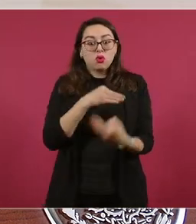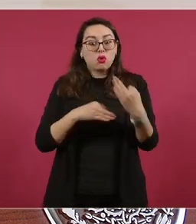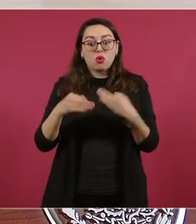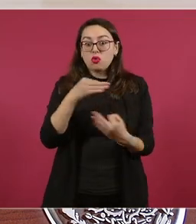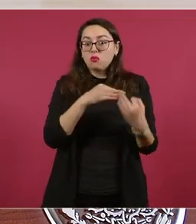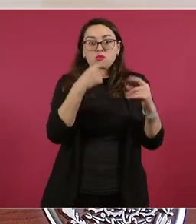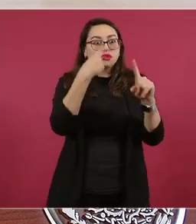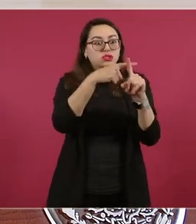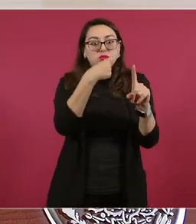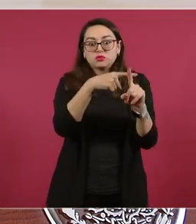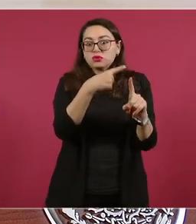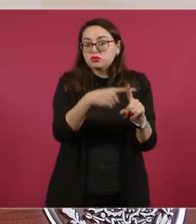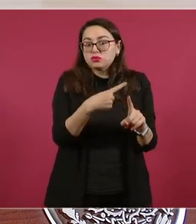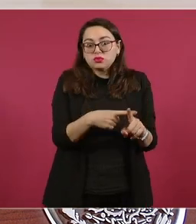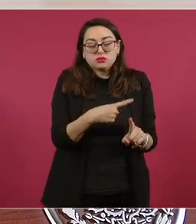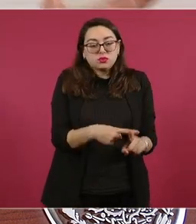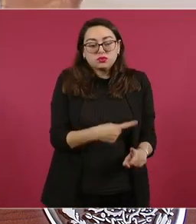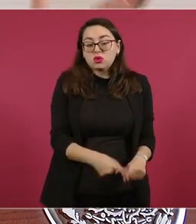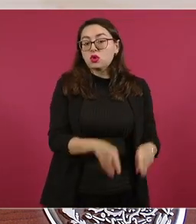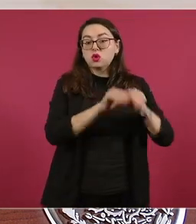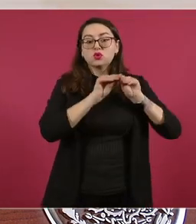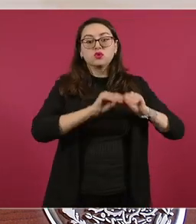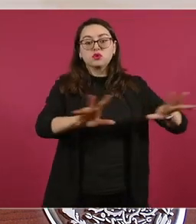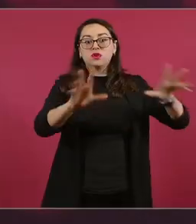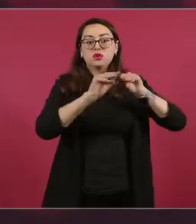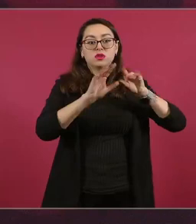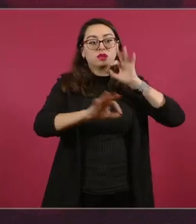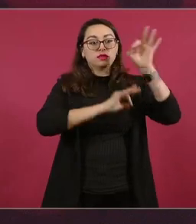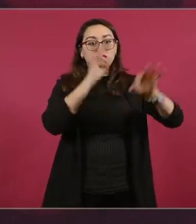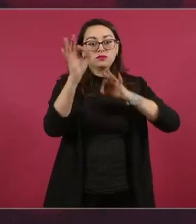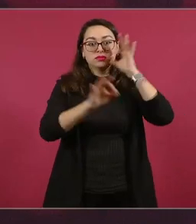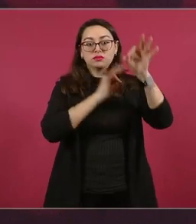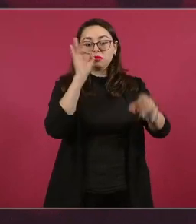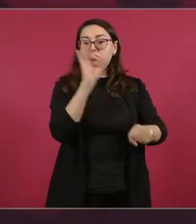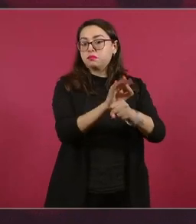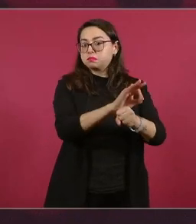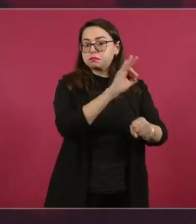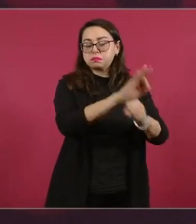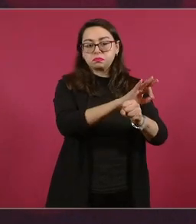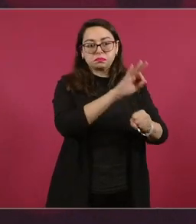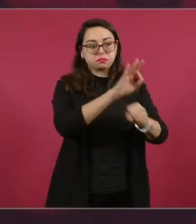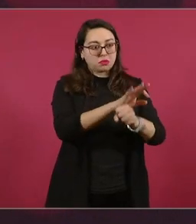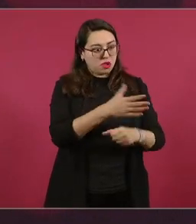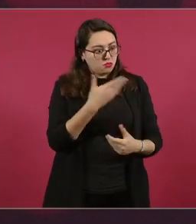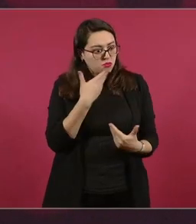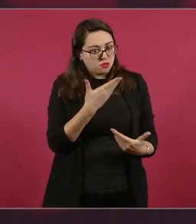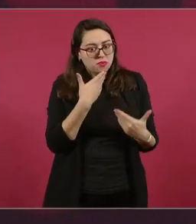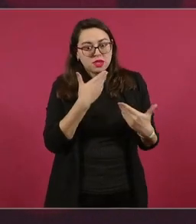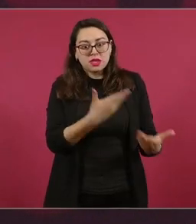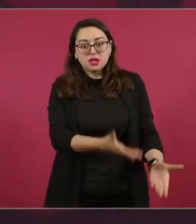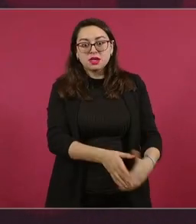opiniones positivas. O sea, no, está re bien, ahí la llevan.